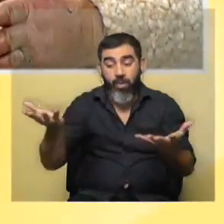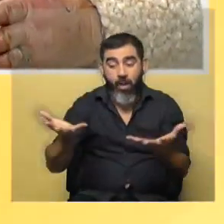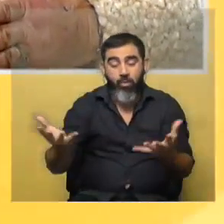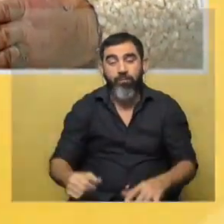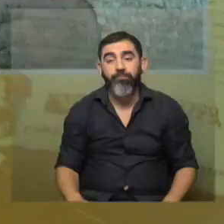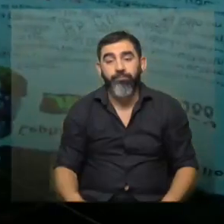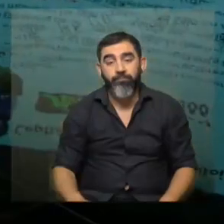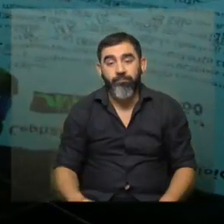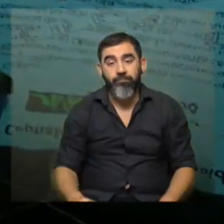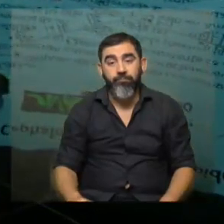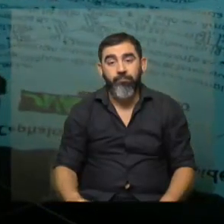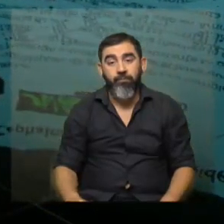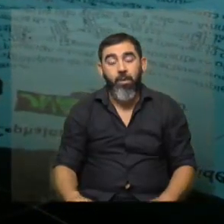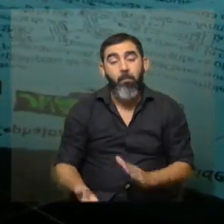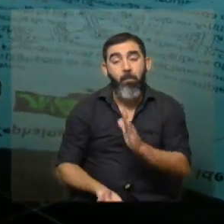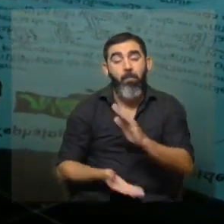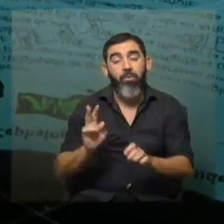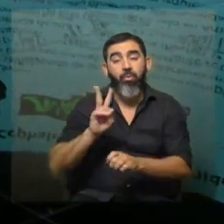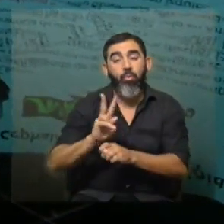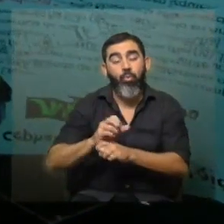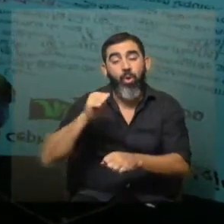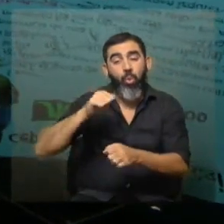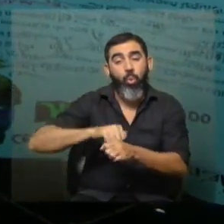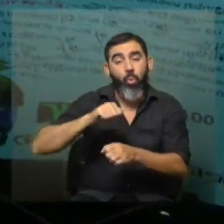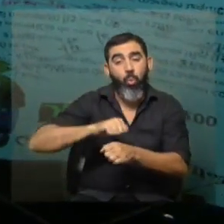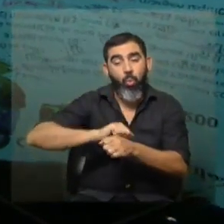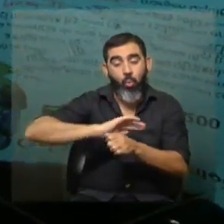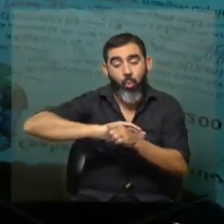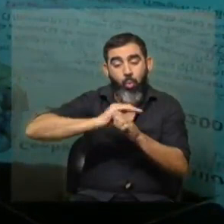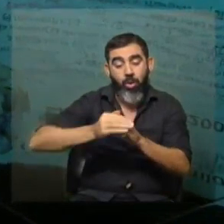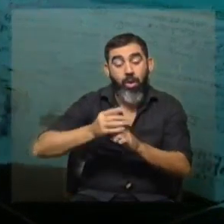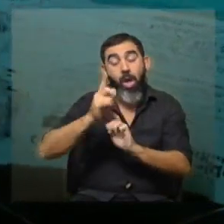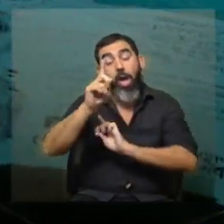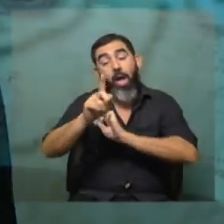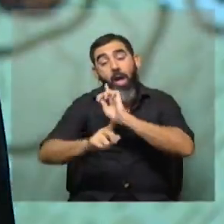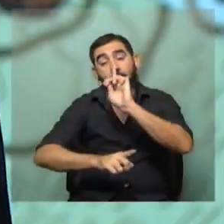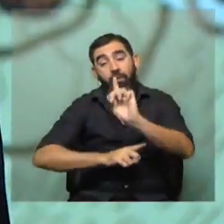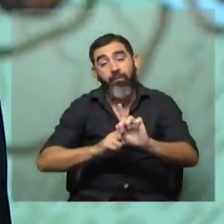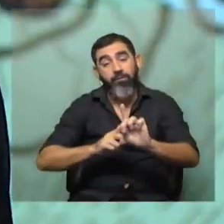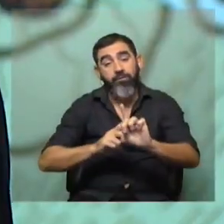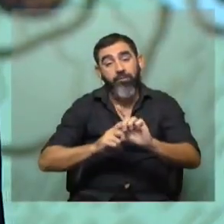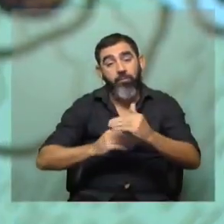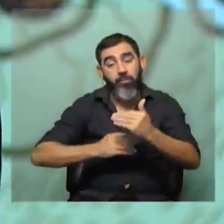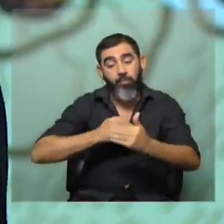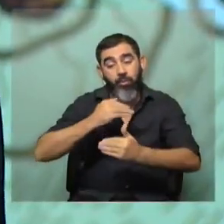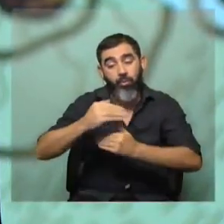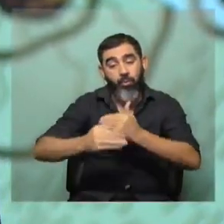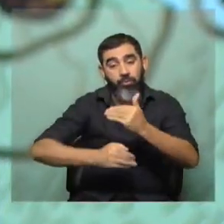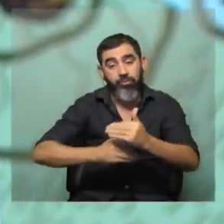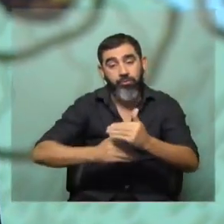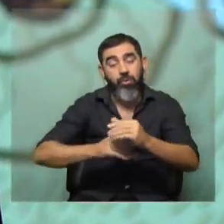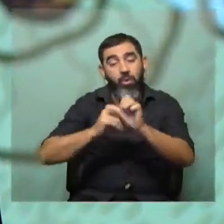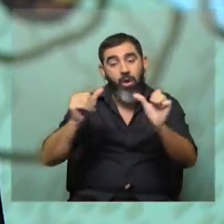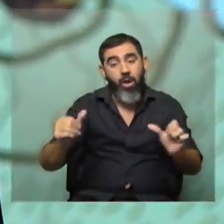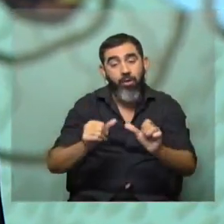decía Graciela, lo que más se preserva son las partes duras, los caparazones, pero a veces todo este proceso de sedimentación hace que se